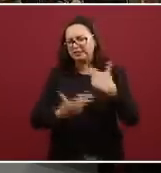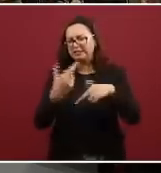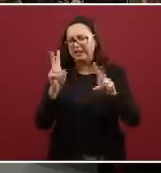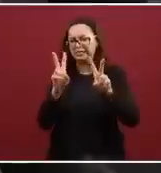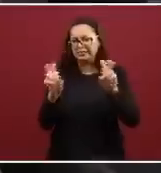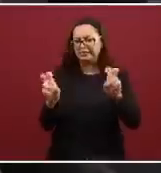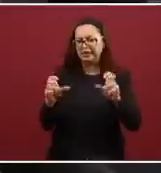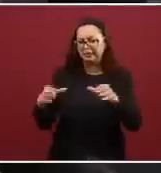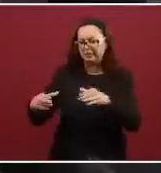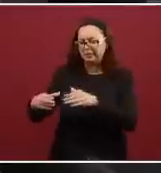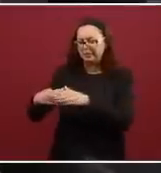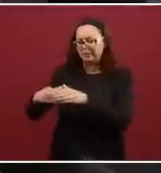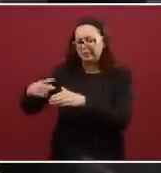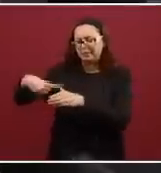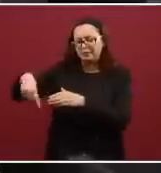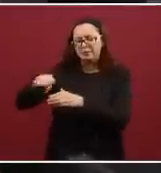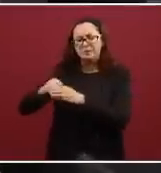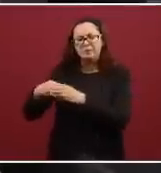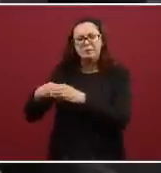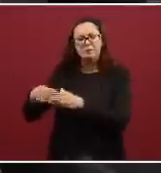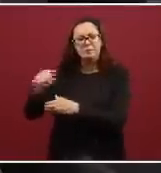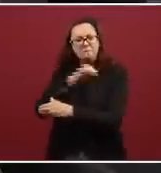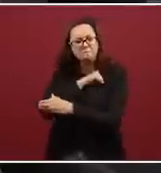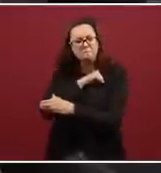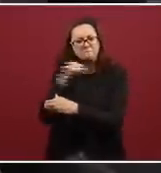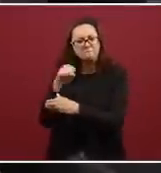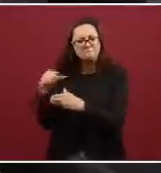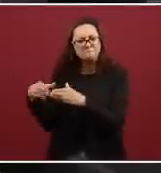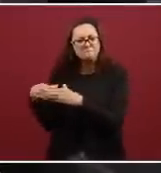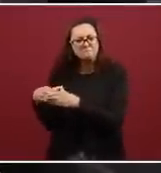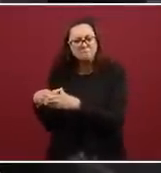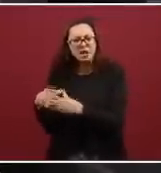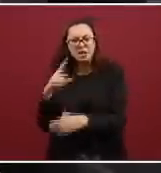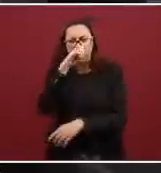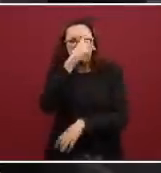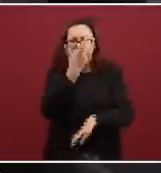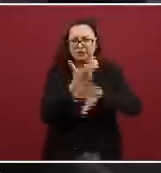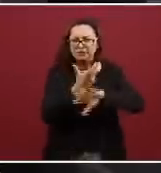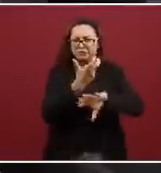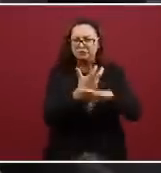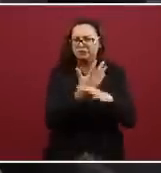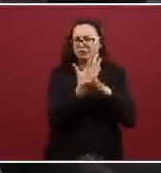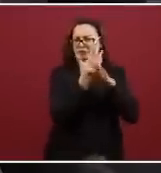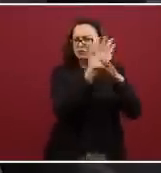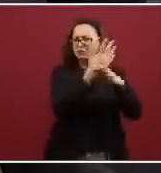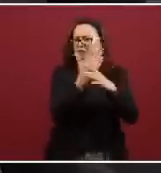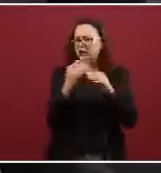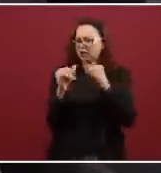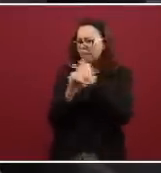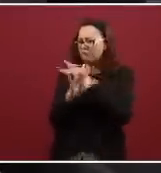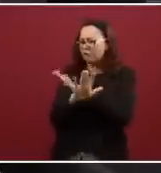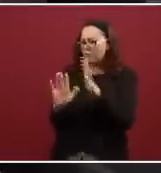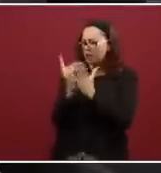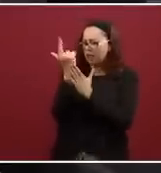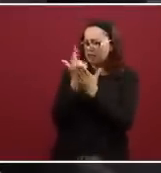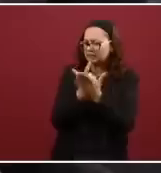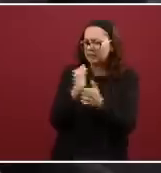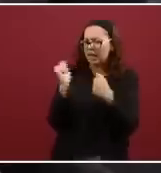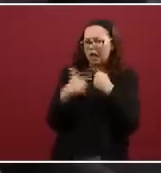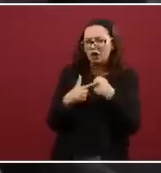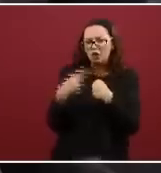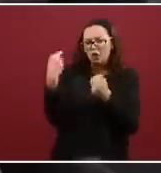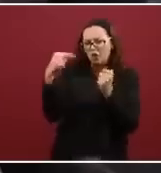presento el gobierno de los eeuu un informe de migrantes extremamente peligrosos las experiencias que hemos tenido de